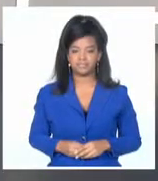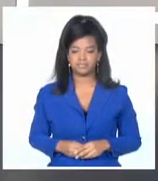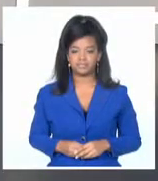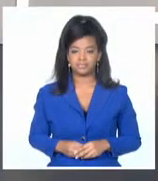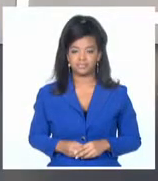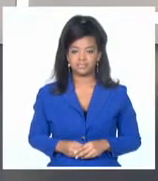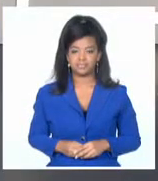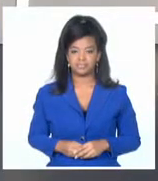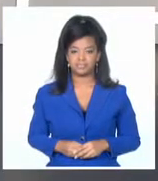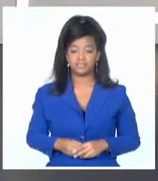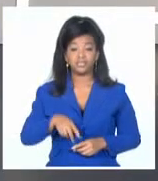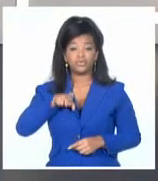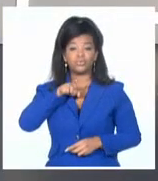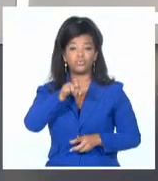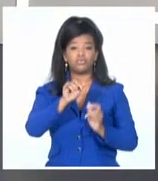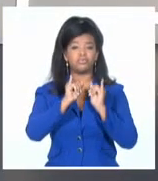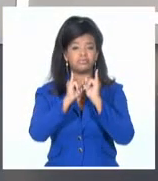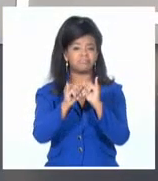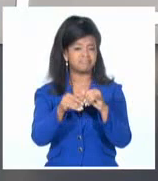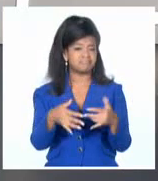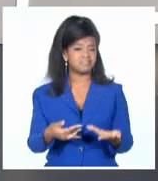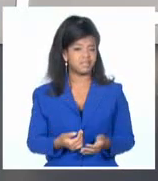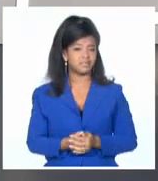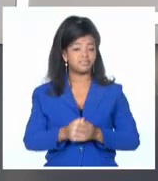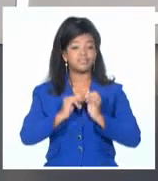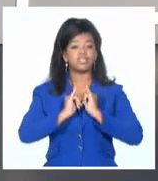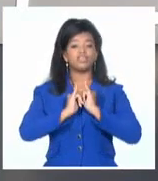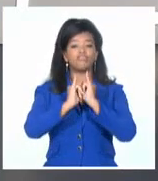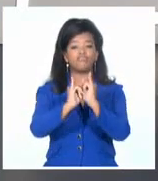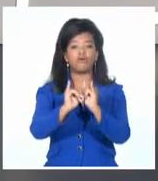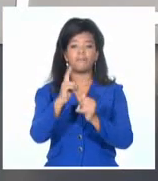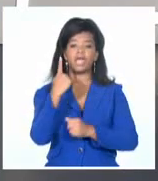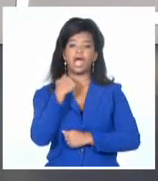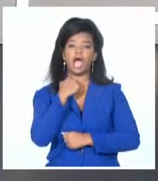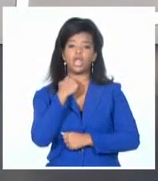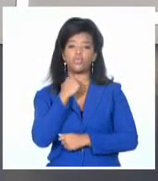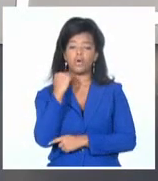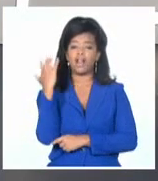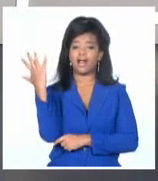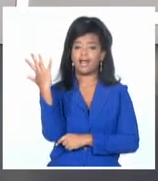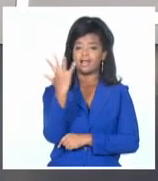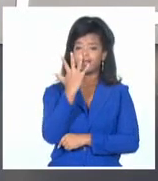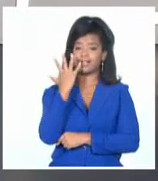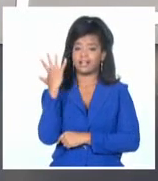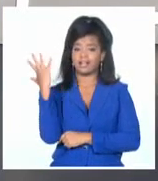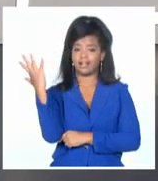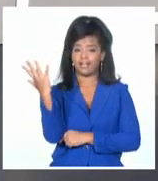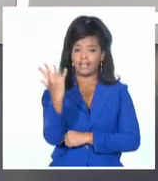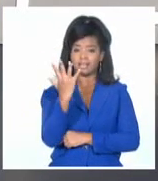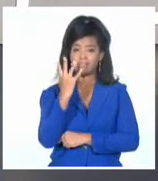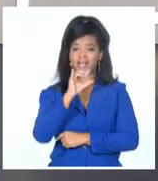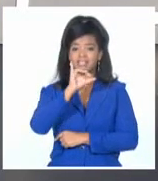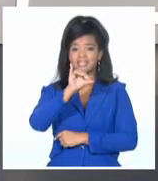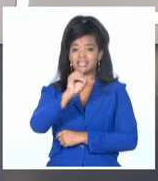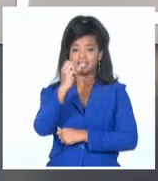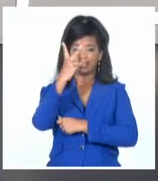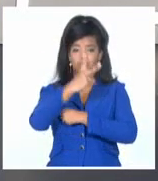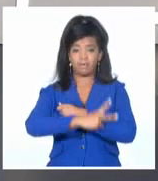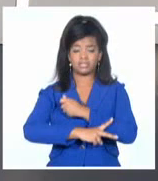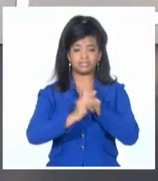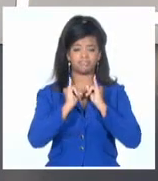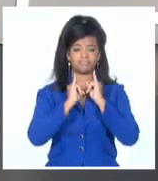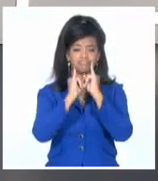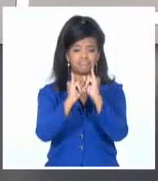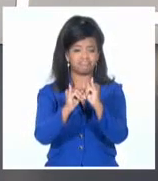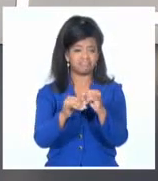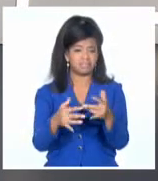Y cierro informándole que el informe anual sobre el estado del clima de los Centros Nacionales de Información Medioambiental de 60 naciones reveló que en